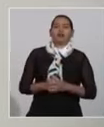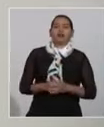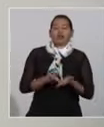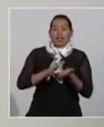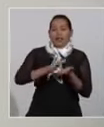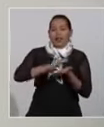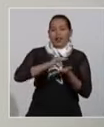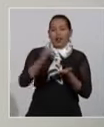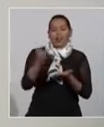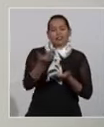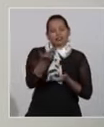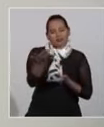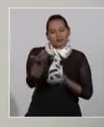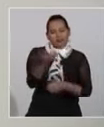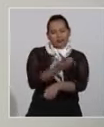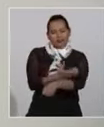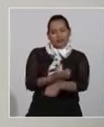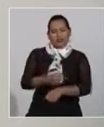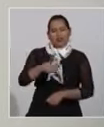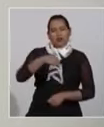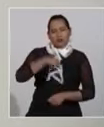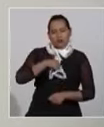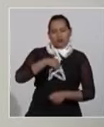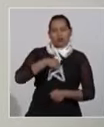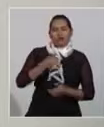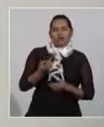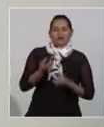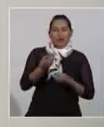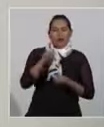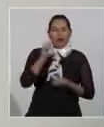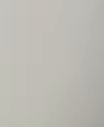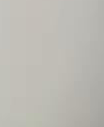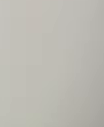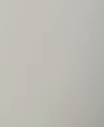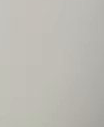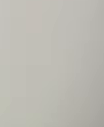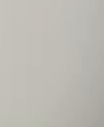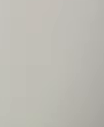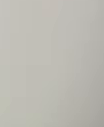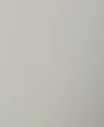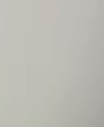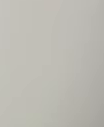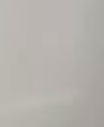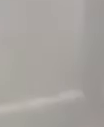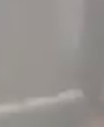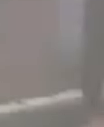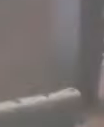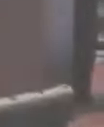su compañía. Un servidor, Juan Carlos Valerio, espera verlos pronto. Muchas gracias.